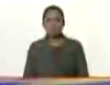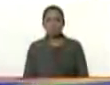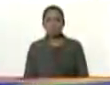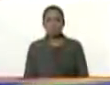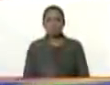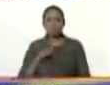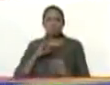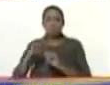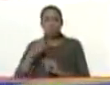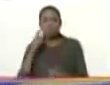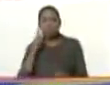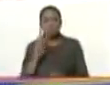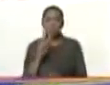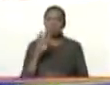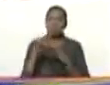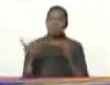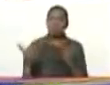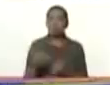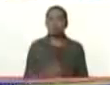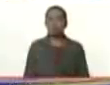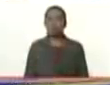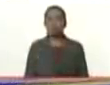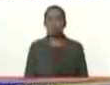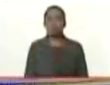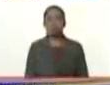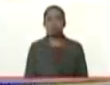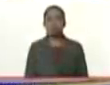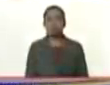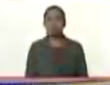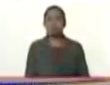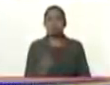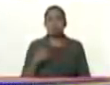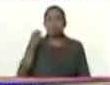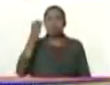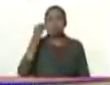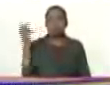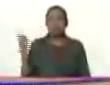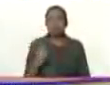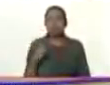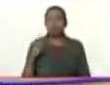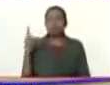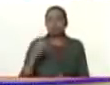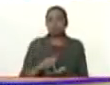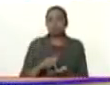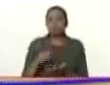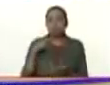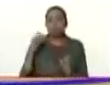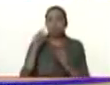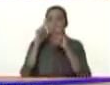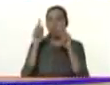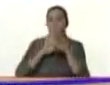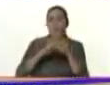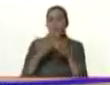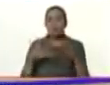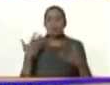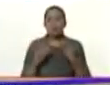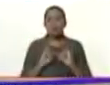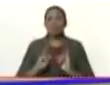Yo por eso estuve viendo, y aunque yo no pensaba venir hoy a este acto, porque